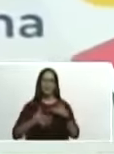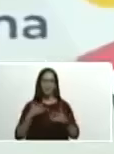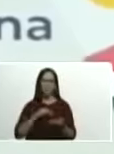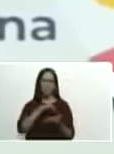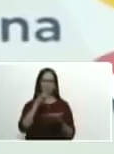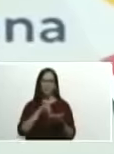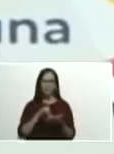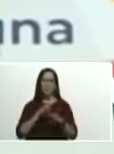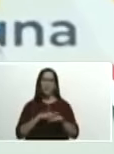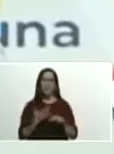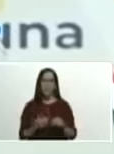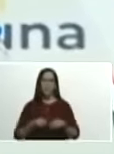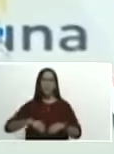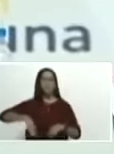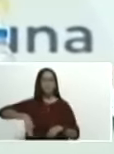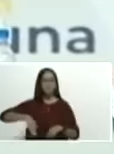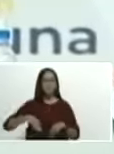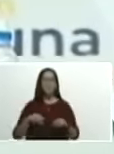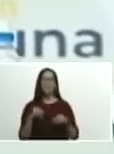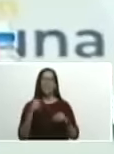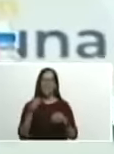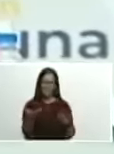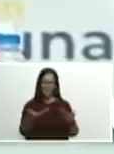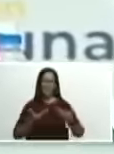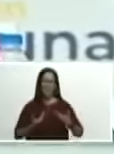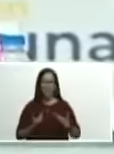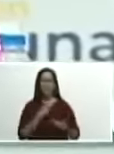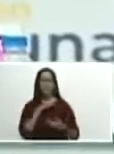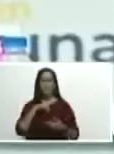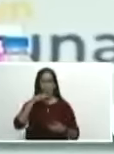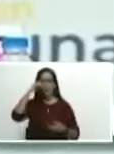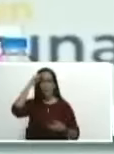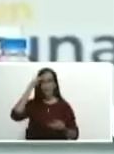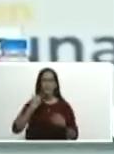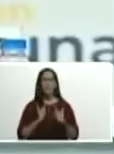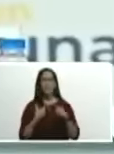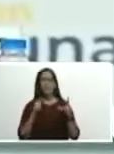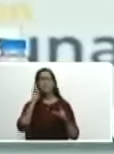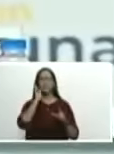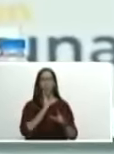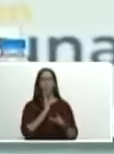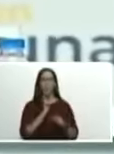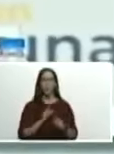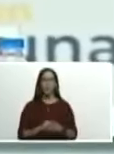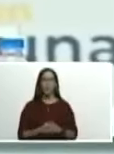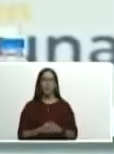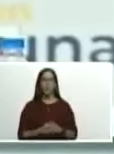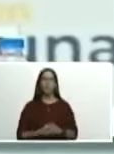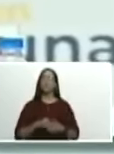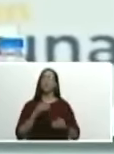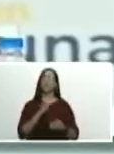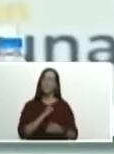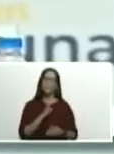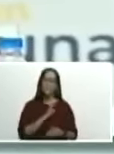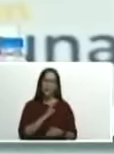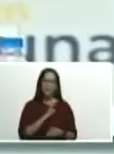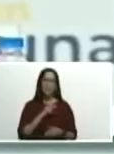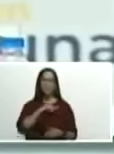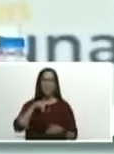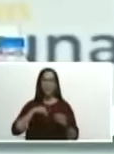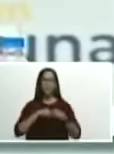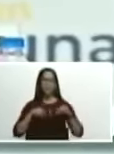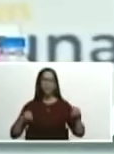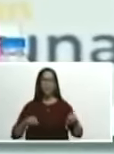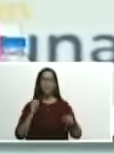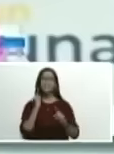el territorio de la Guayana Esequiba la heredamos de nuestro padre libertador Simón Bolívar. Formó parte de nuestro